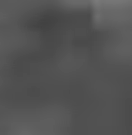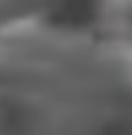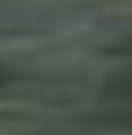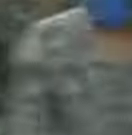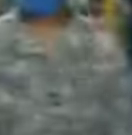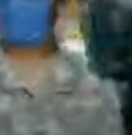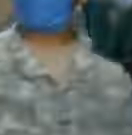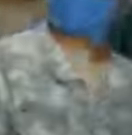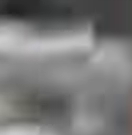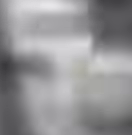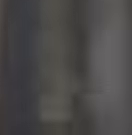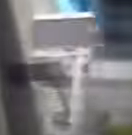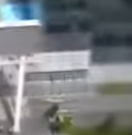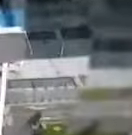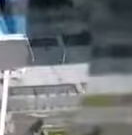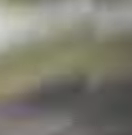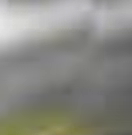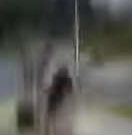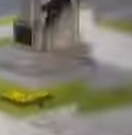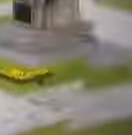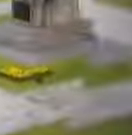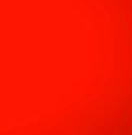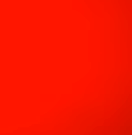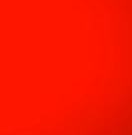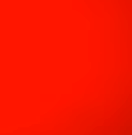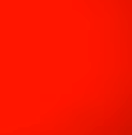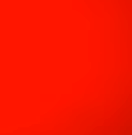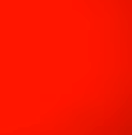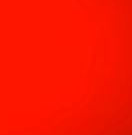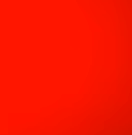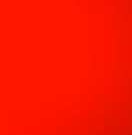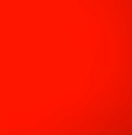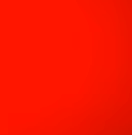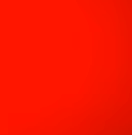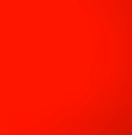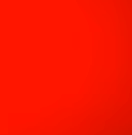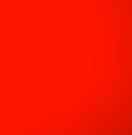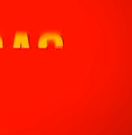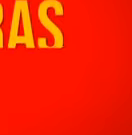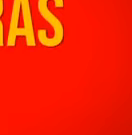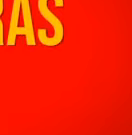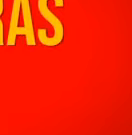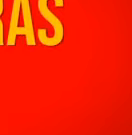COVID a las 19 horas por TV Perú.